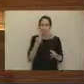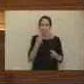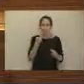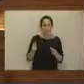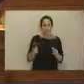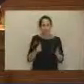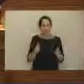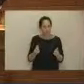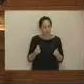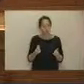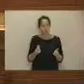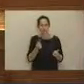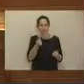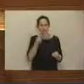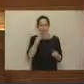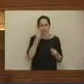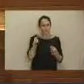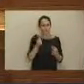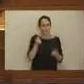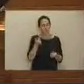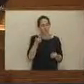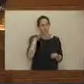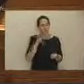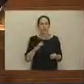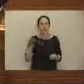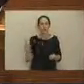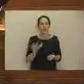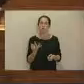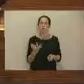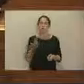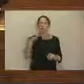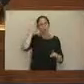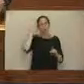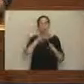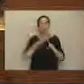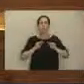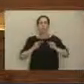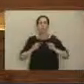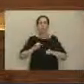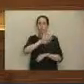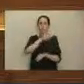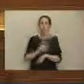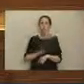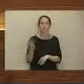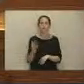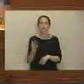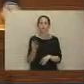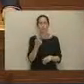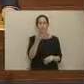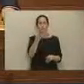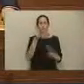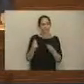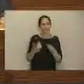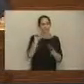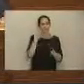así, de forma gráfica, lo que huele a manicomio es lo que ustedes pretenden. Nos parece que huele a manicomio, huele